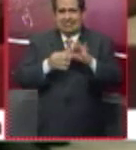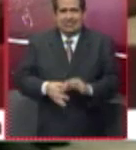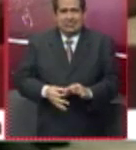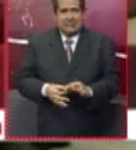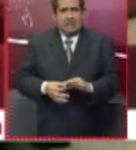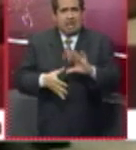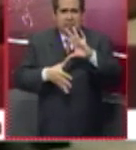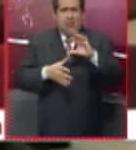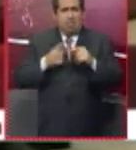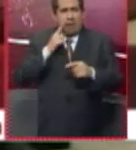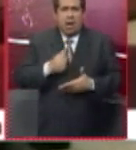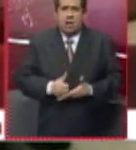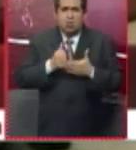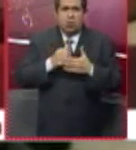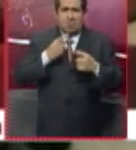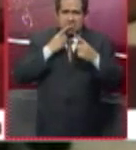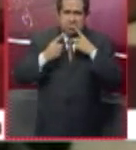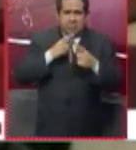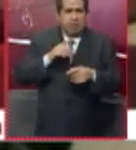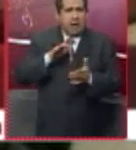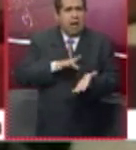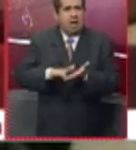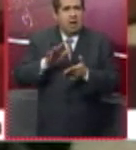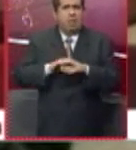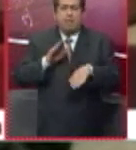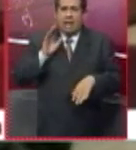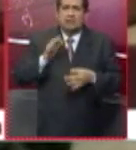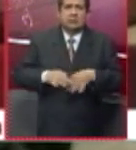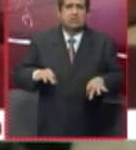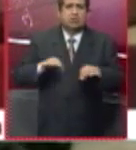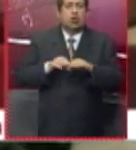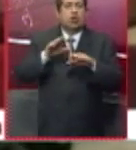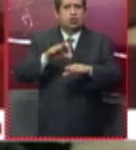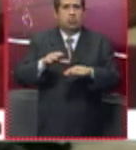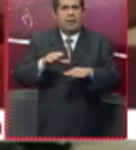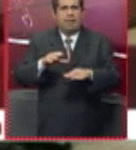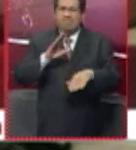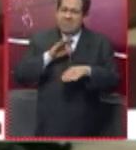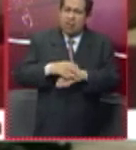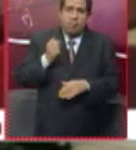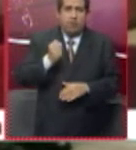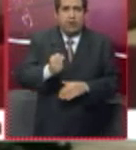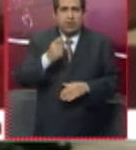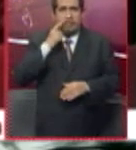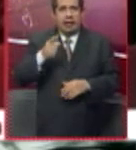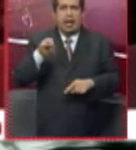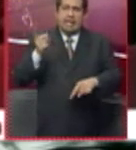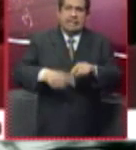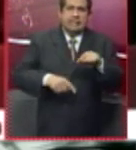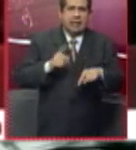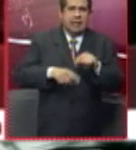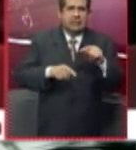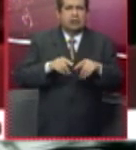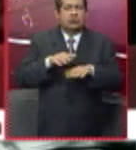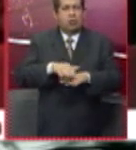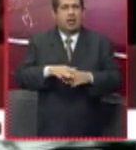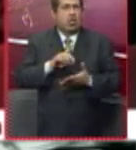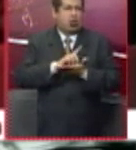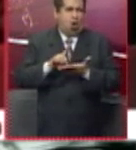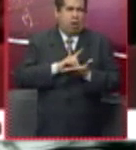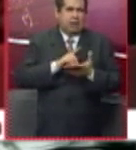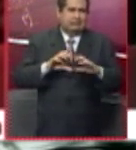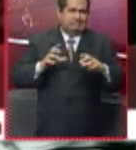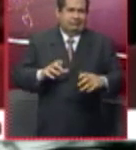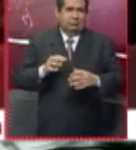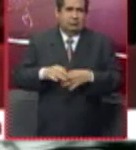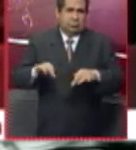consenso hemisférico e influir de manera mucho más decisiva en la política global sobre